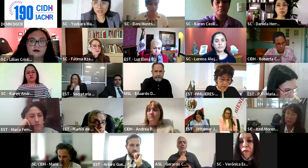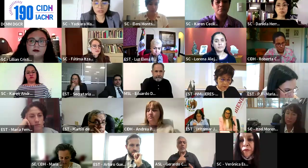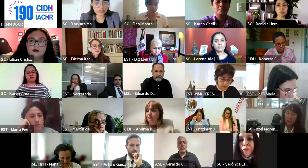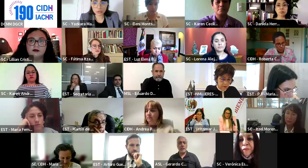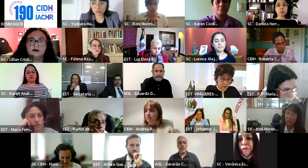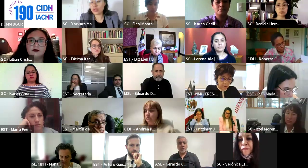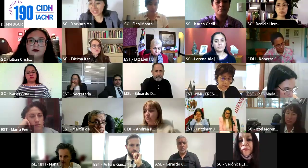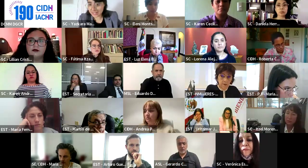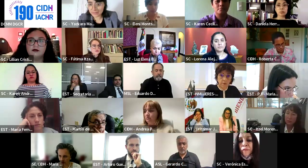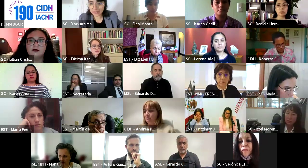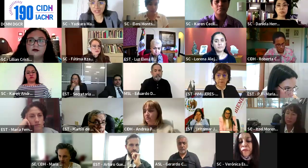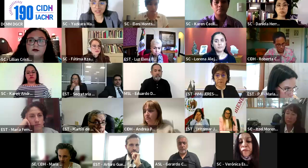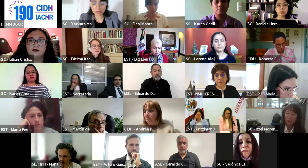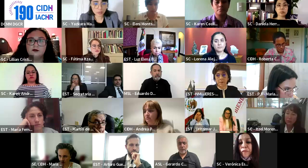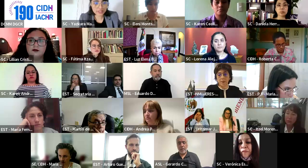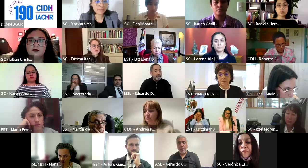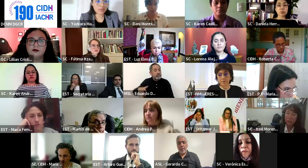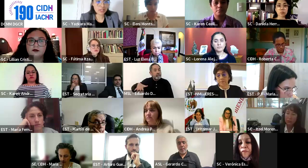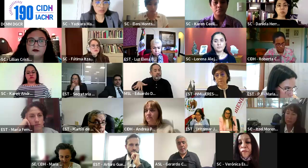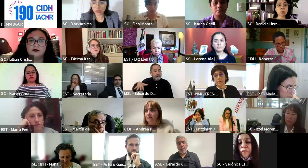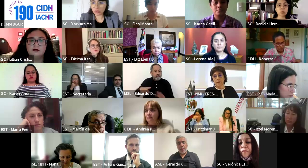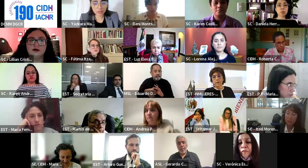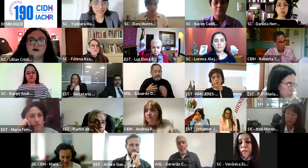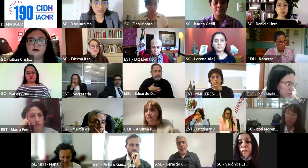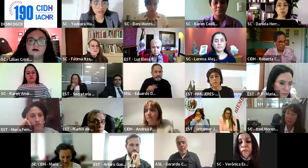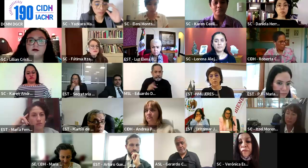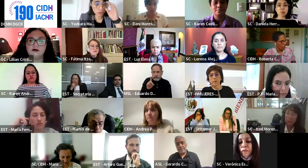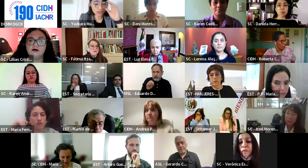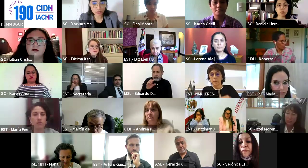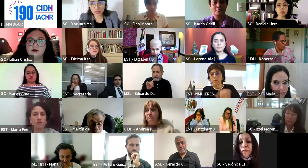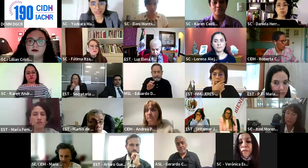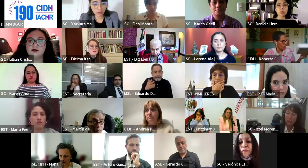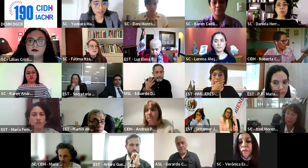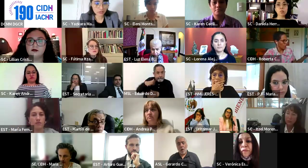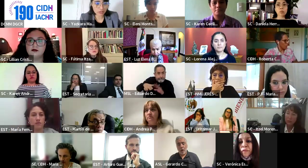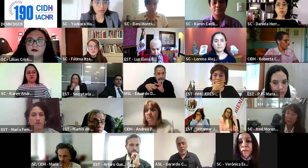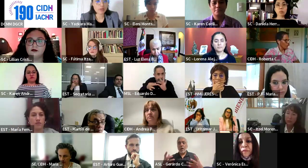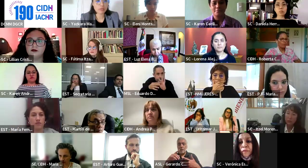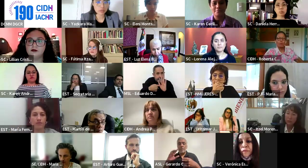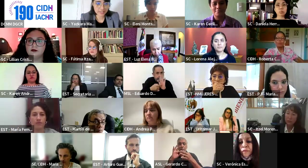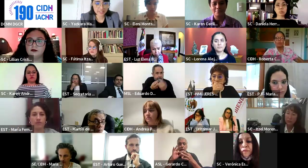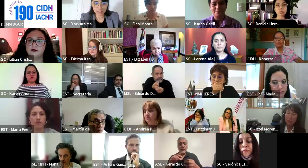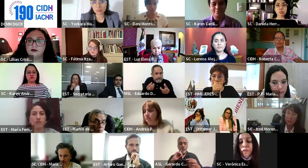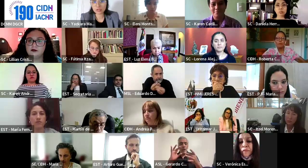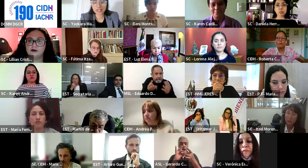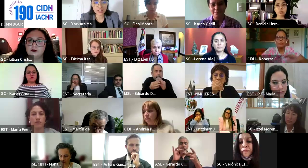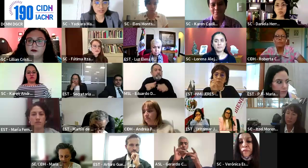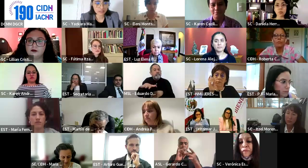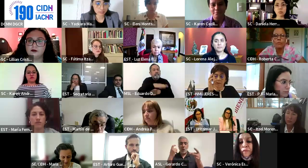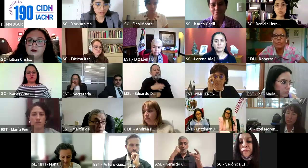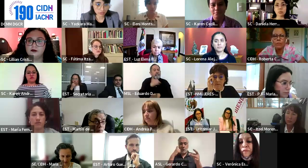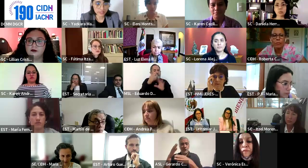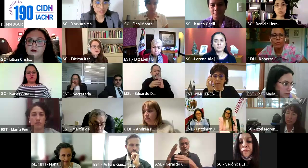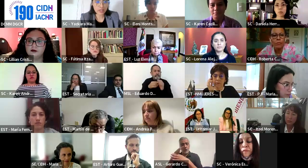Con base en los testimonios, soy Yáscara, de Documenta, y bueno, con base en los testimonios anteriormente compartidos y la información provista, es que queremos realizar